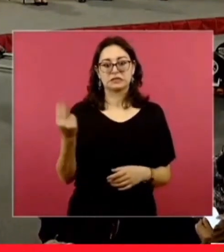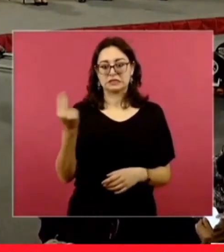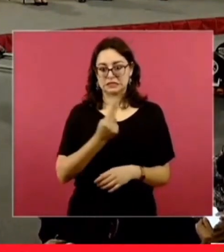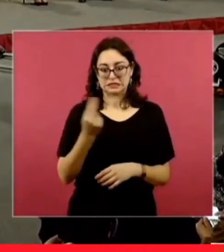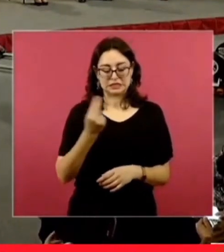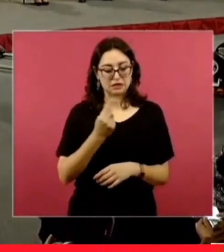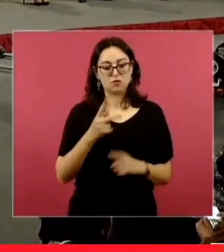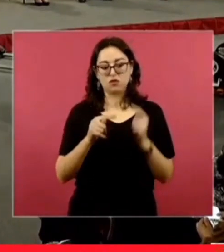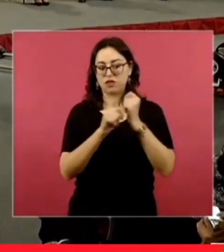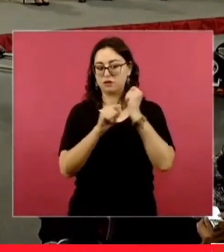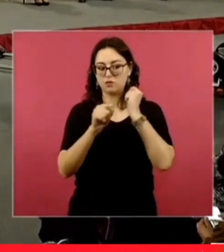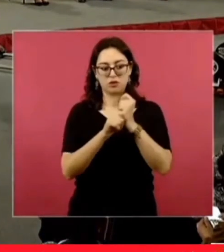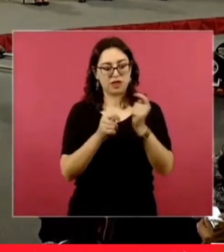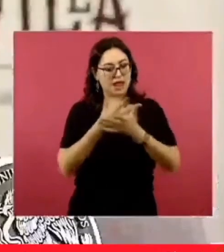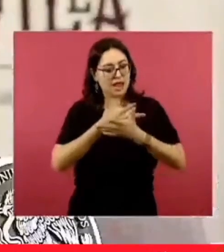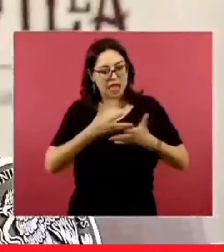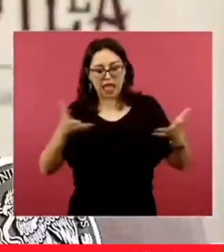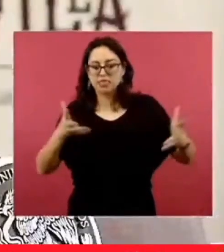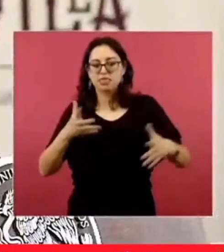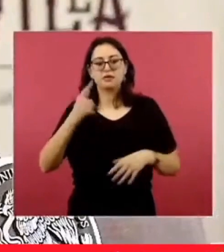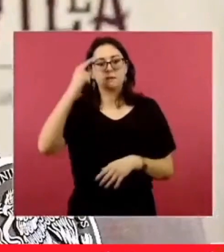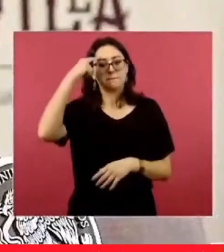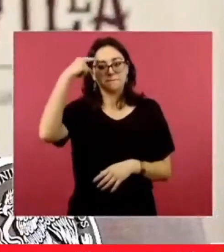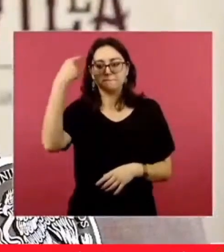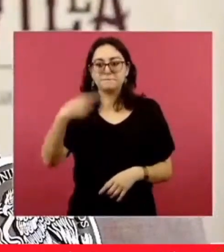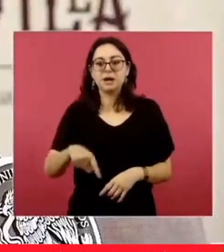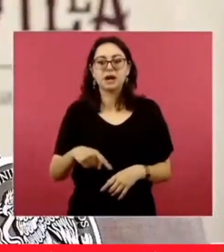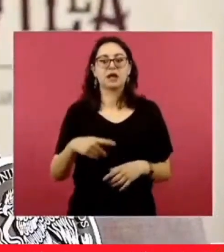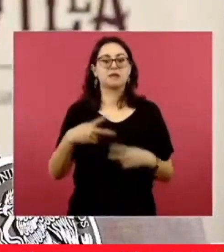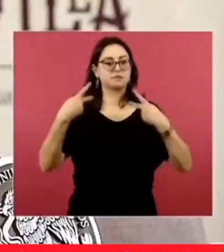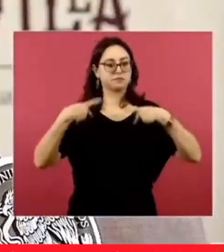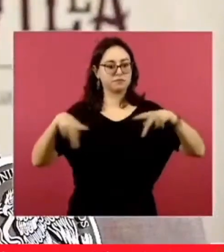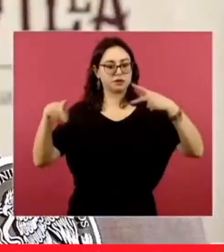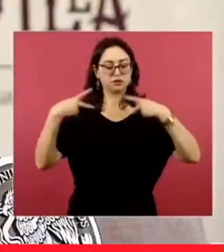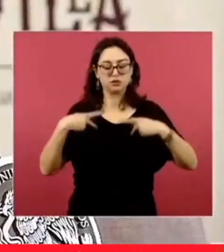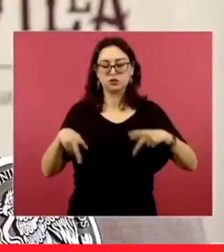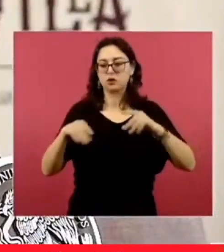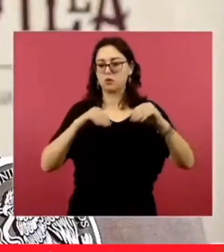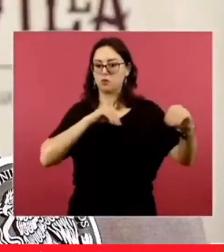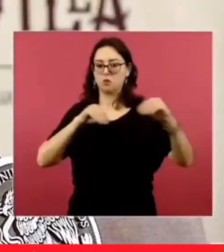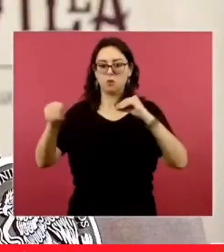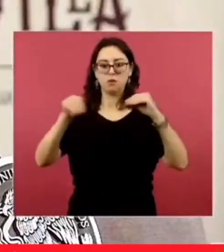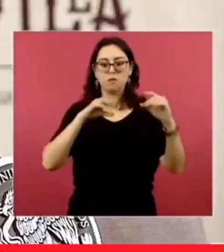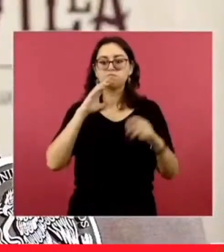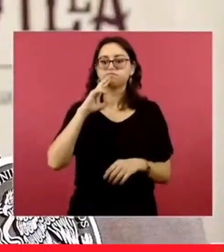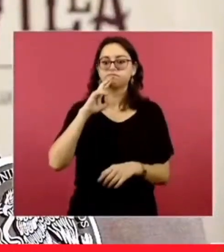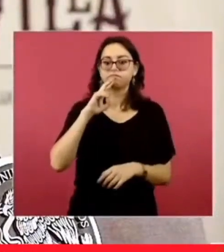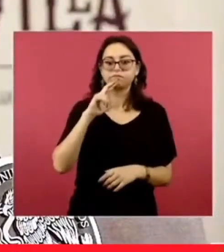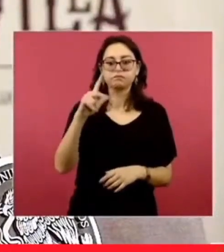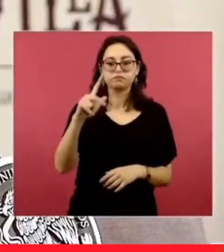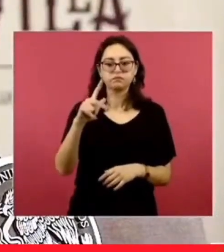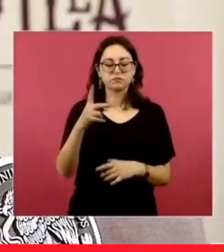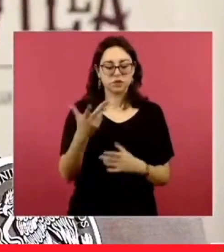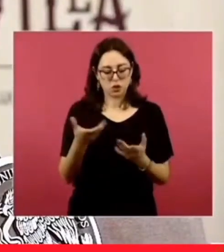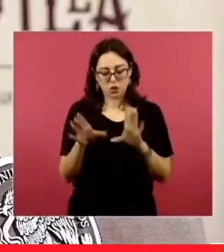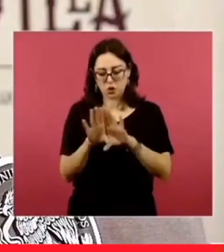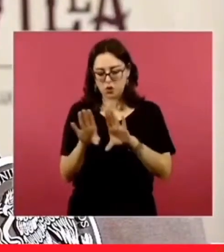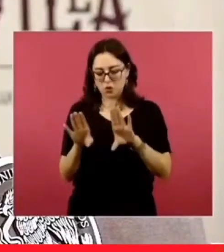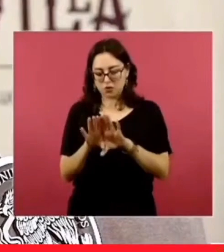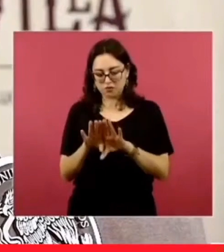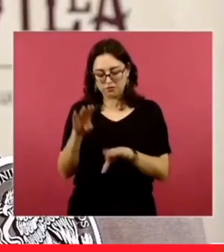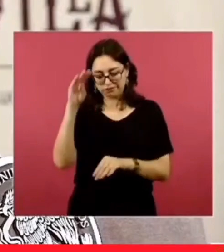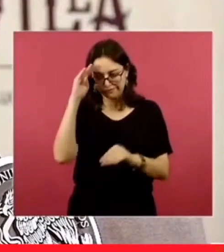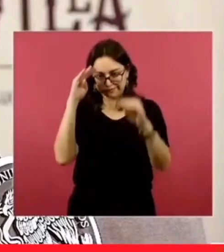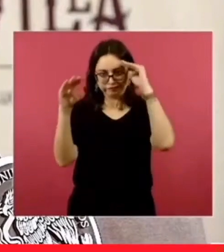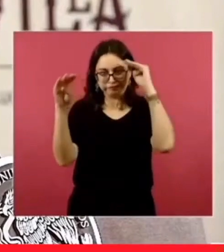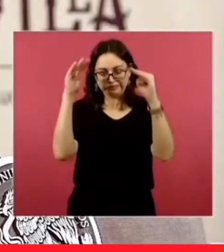en esa zona para mejorar la movilidad y la conectividad de las familias que viven en esta región del Estado de México, es que se planteó el